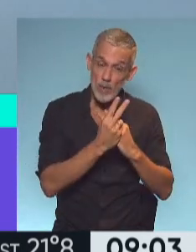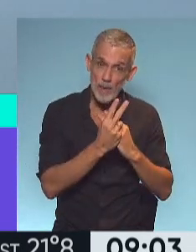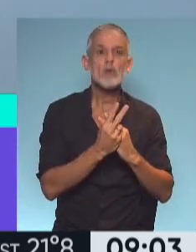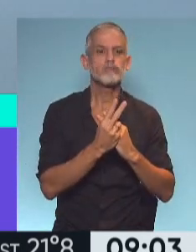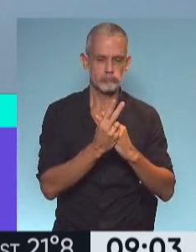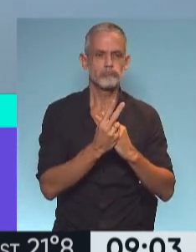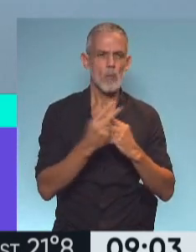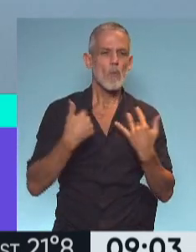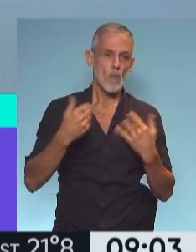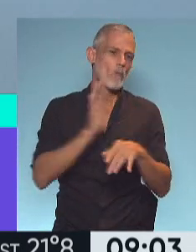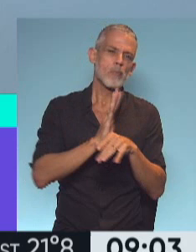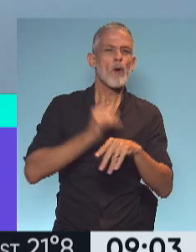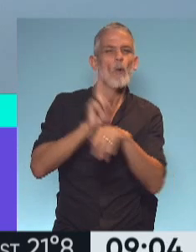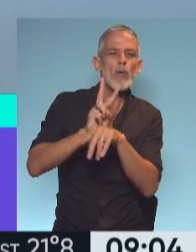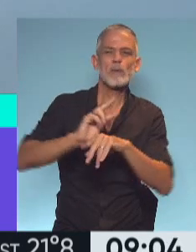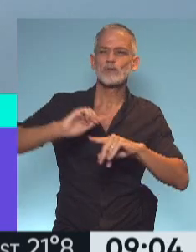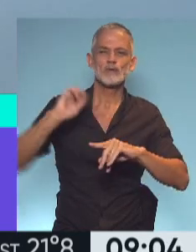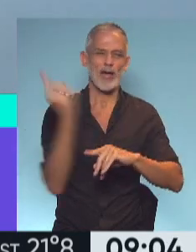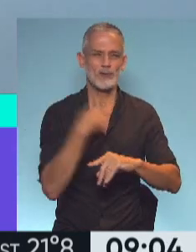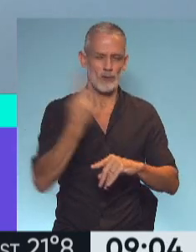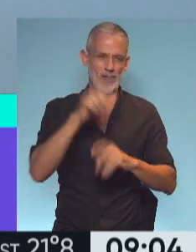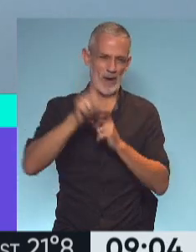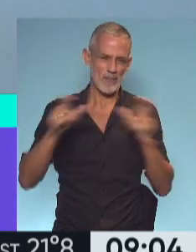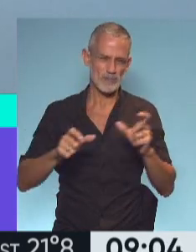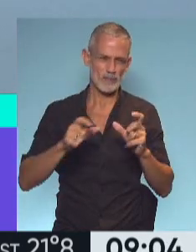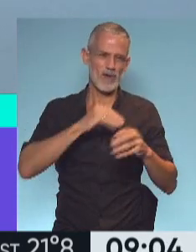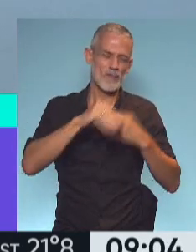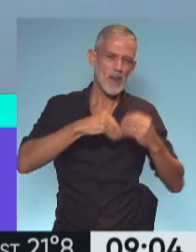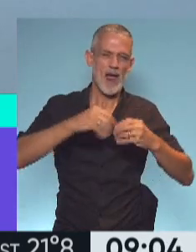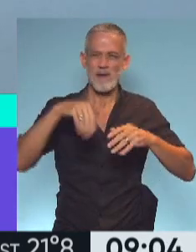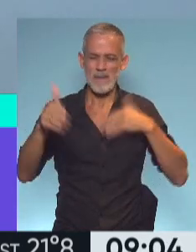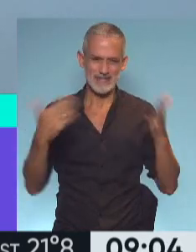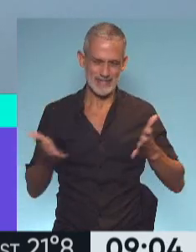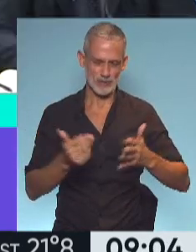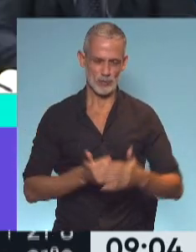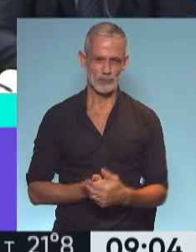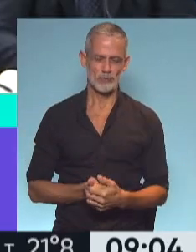vamos a cuidar mucho mejor a todos nuestros vecinos y vecinas.